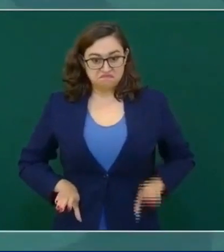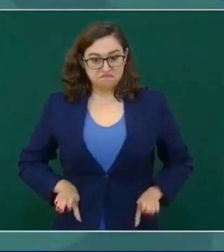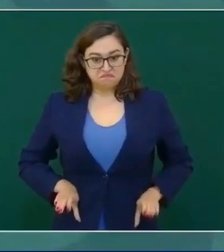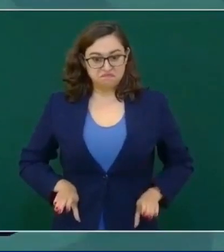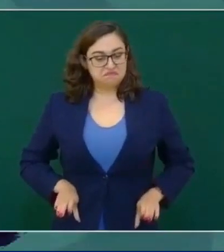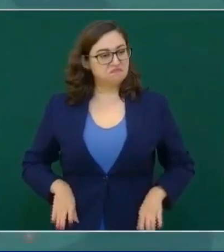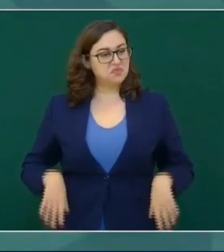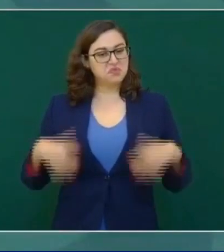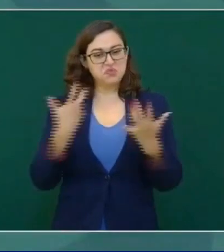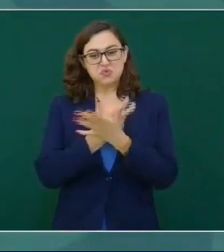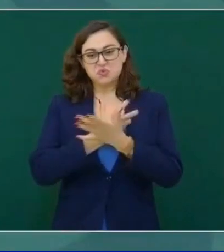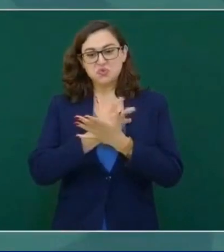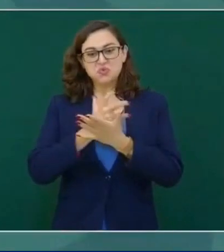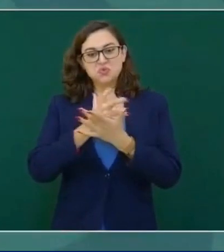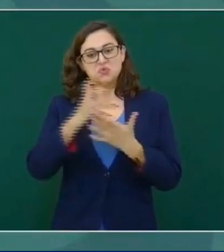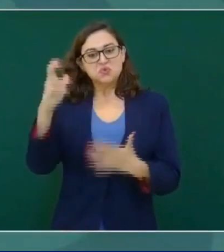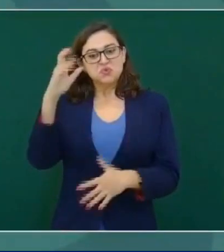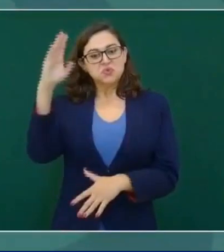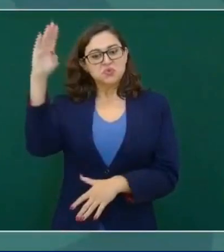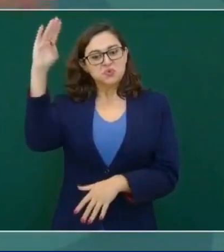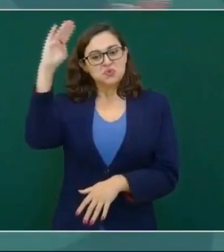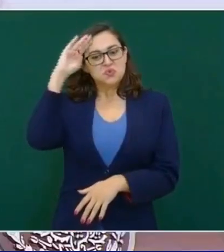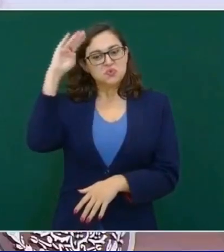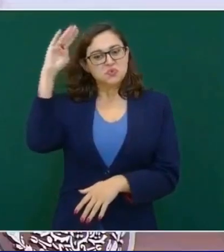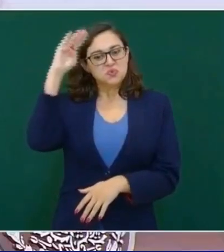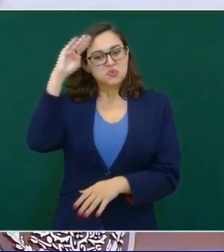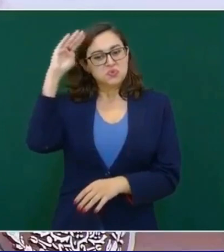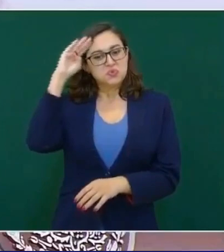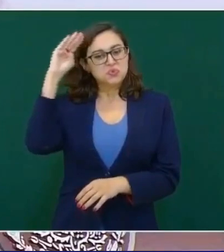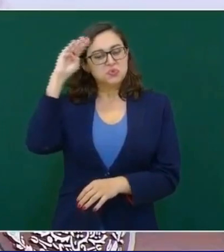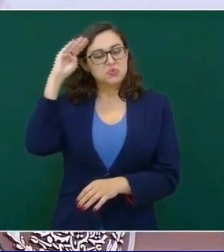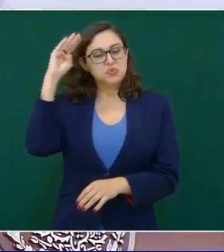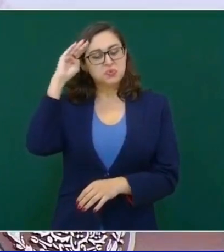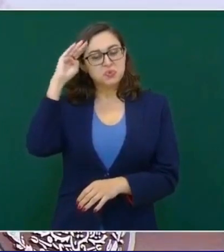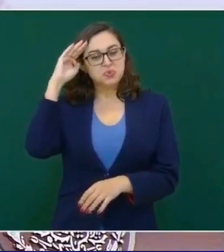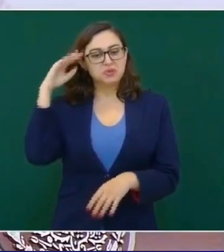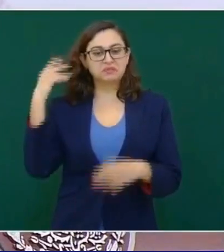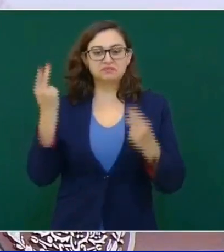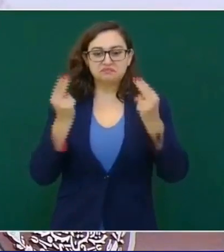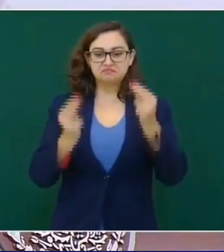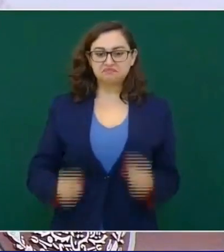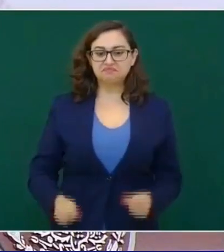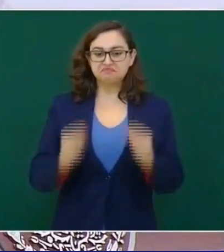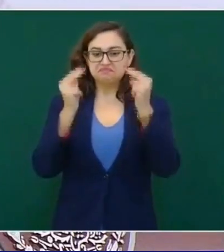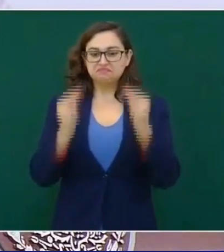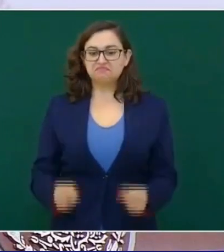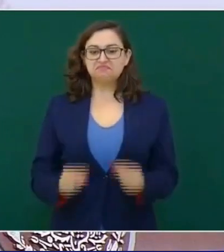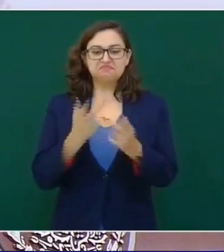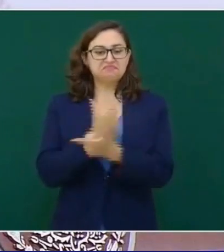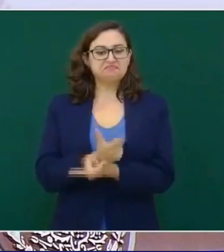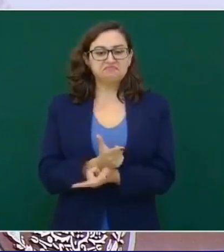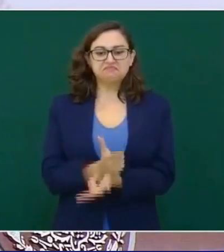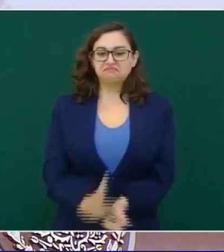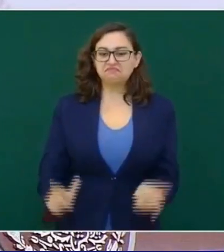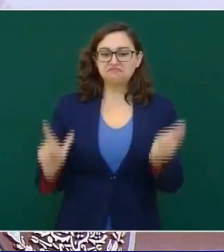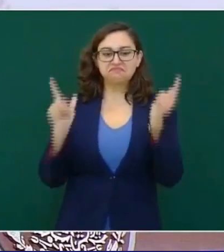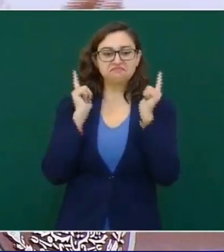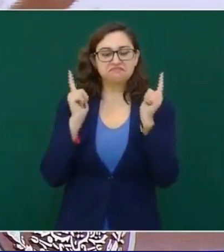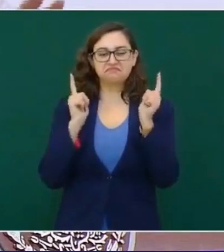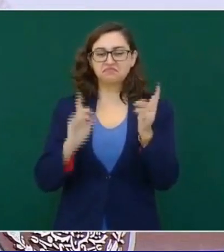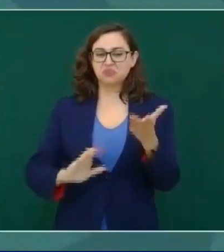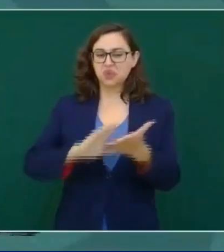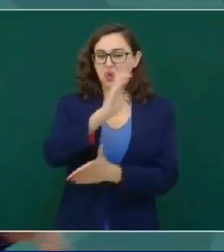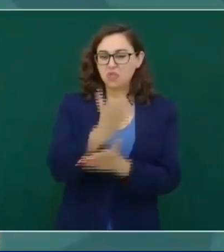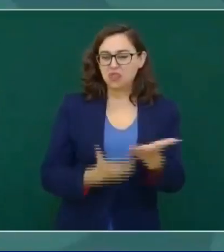sin límites, mientras estaban haciendo negocios a sus anchas mediante